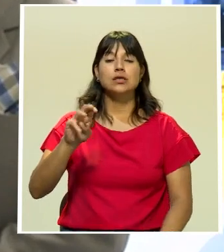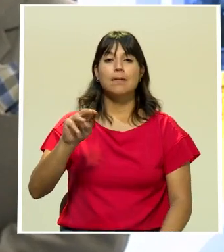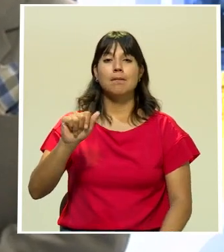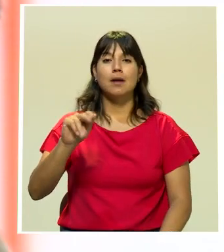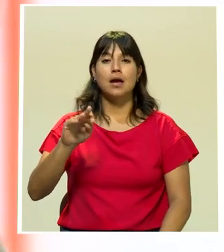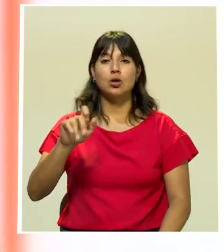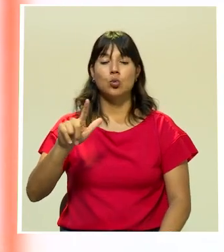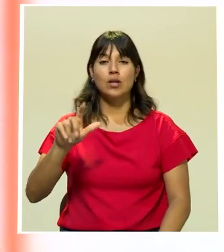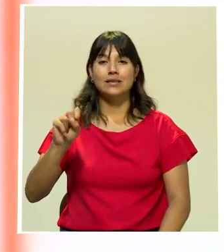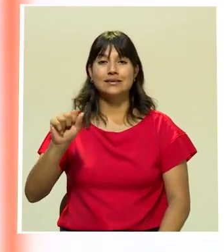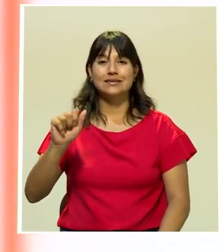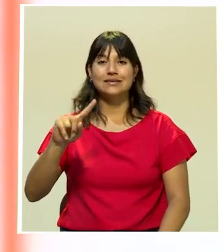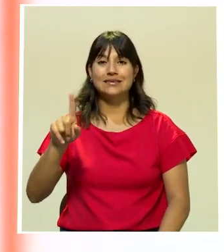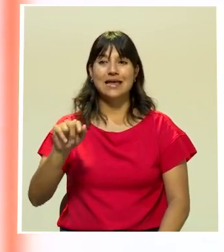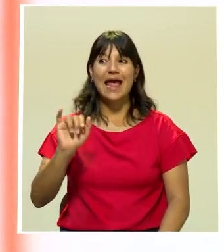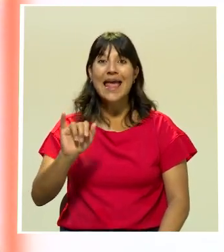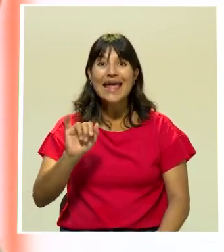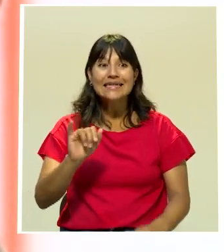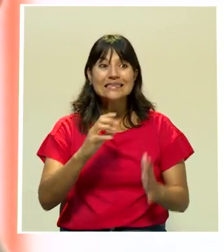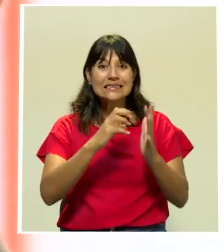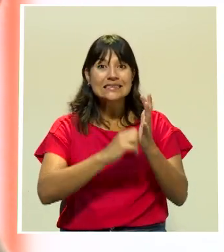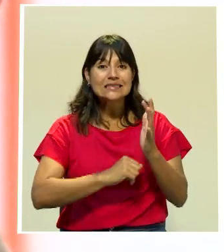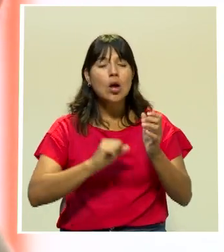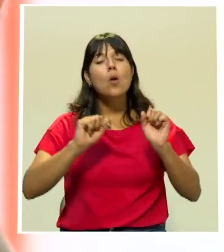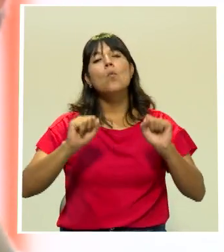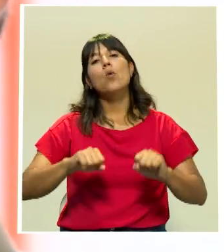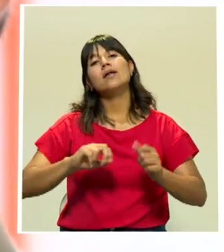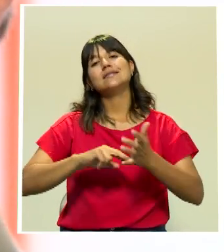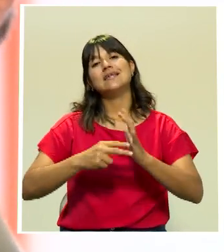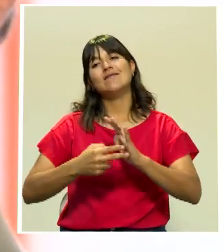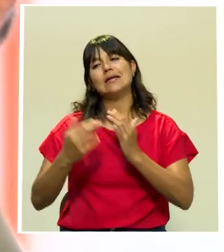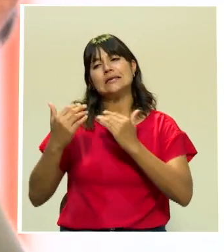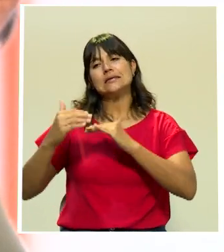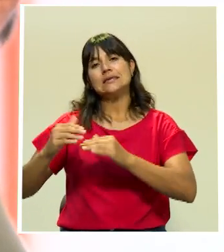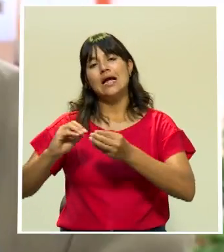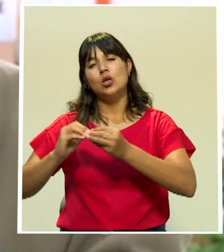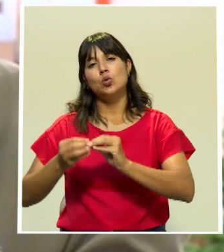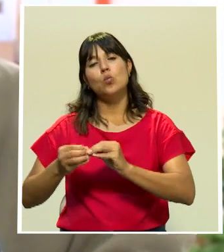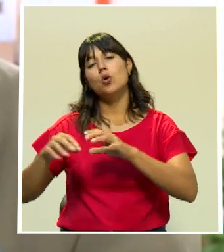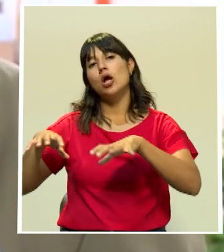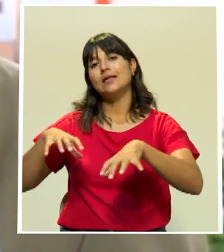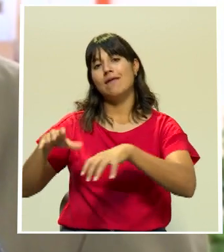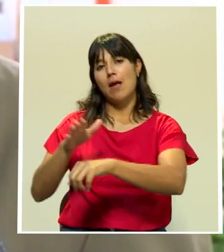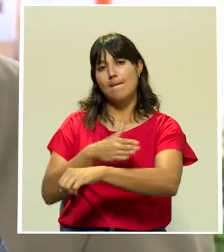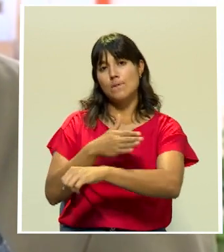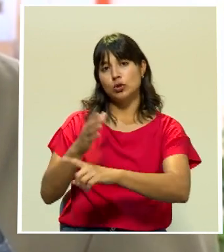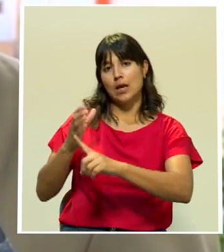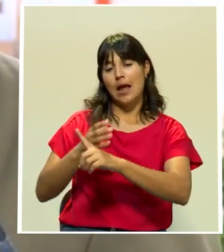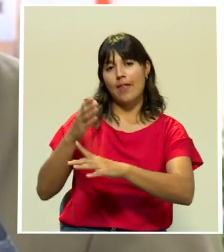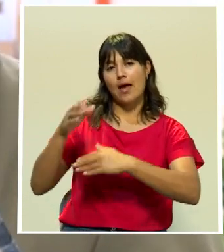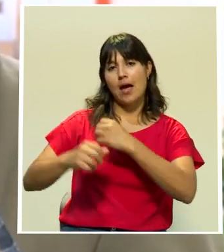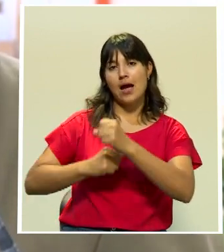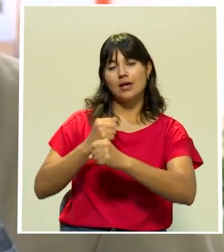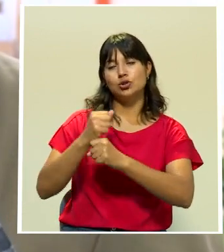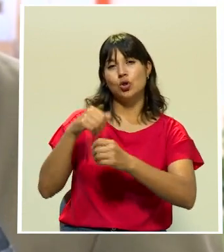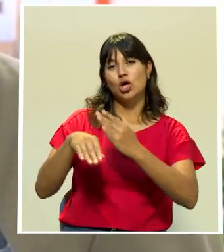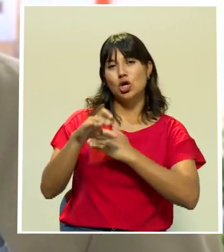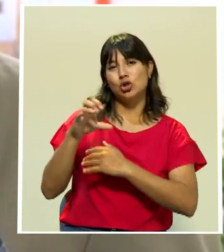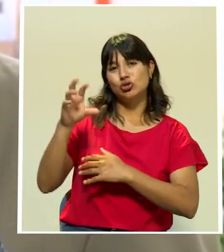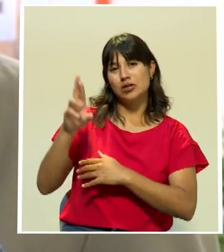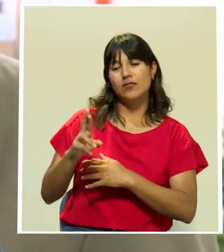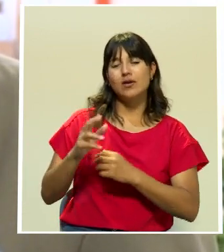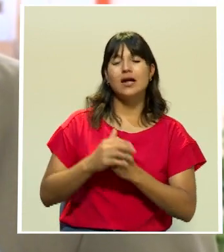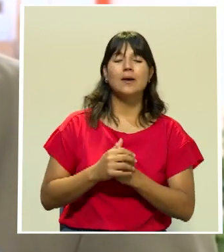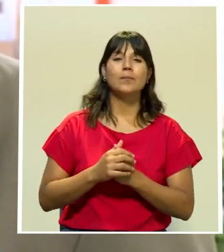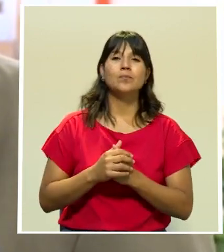recorte podría limitar la cantidad de conciertos que se realizan cada año en el país. Son varias subpartidas, pero las que más nos afectan y